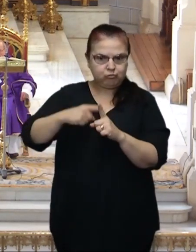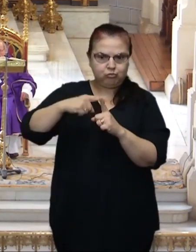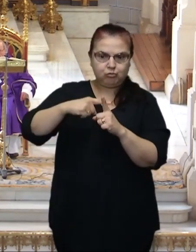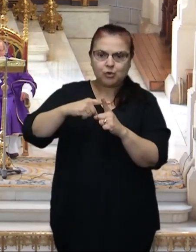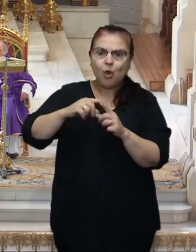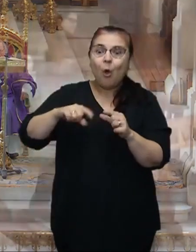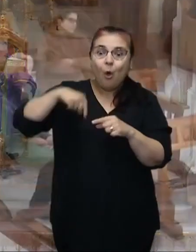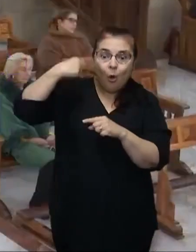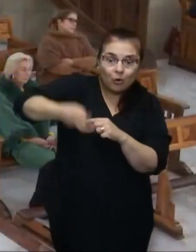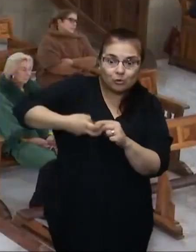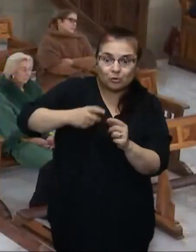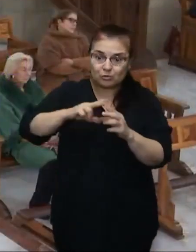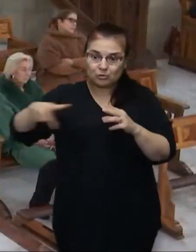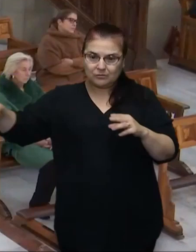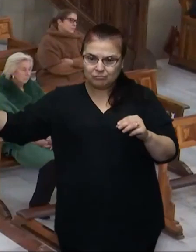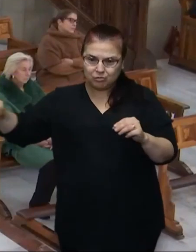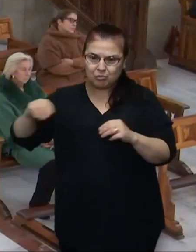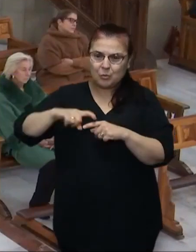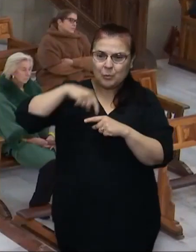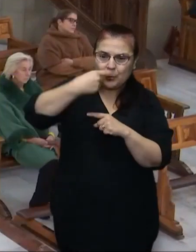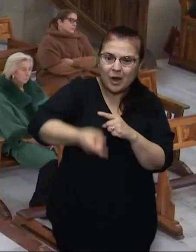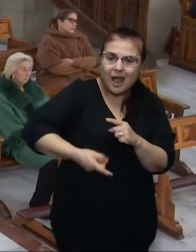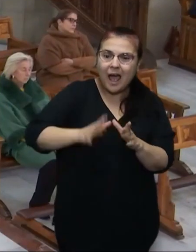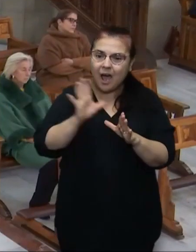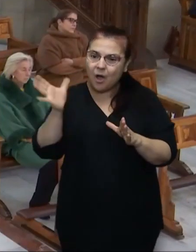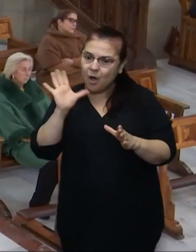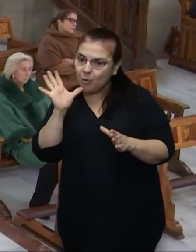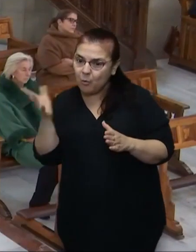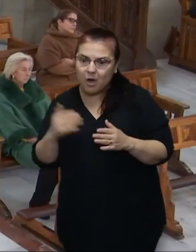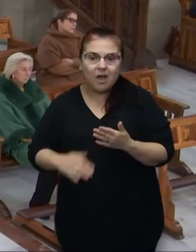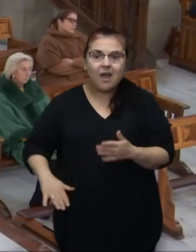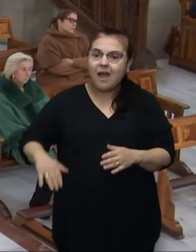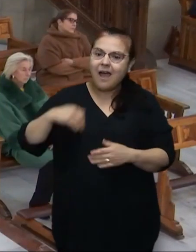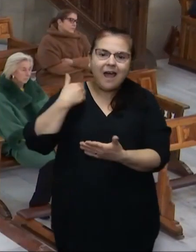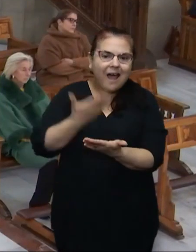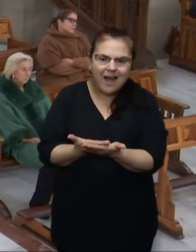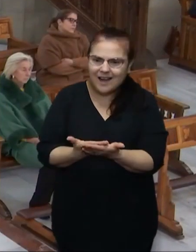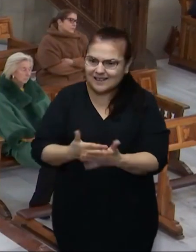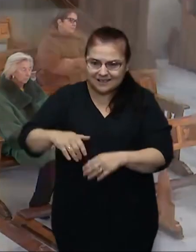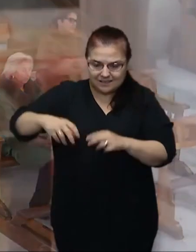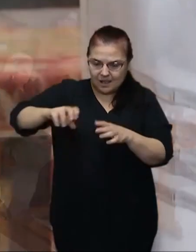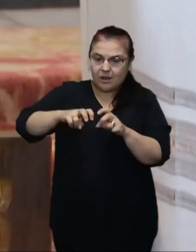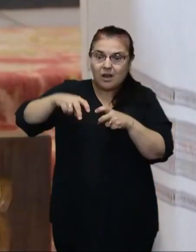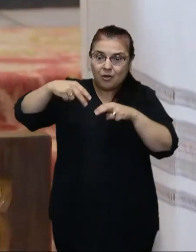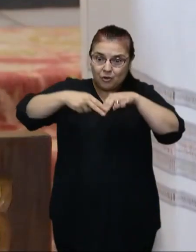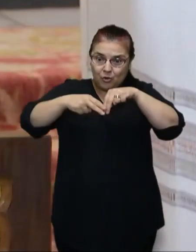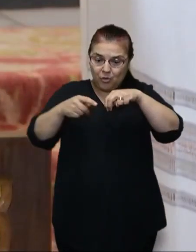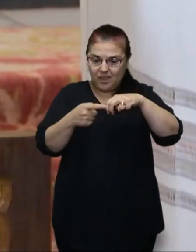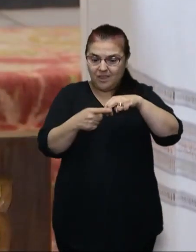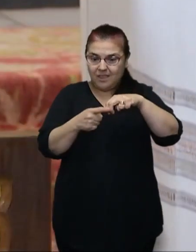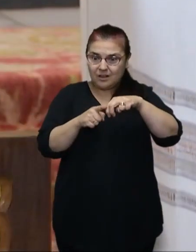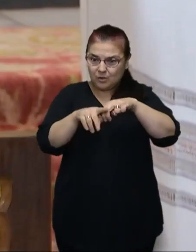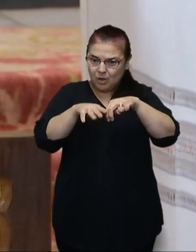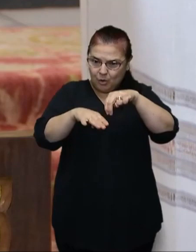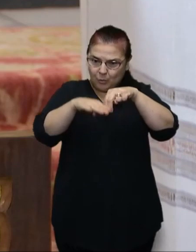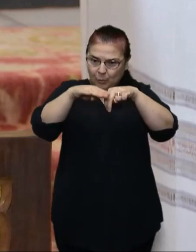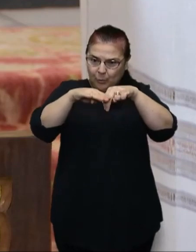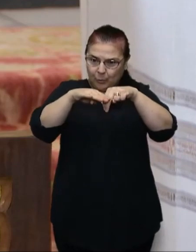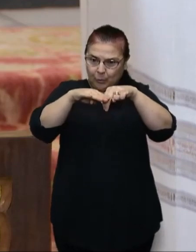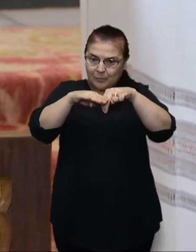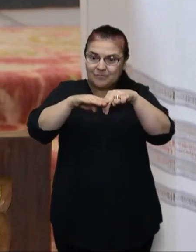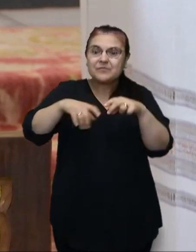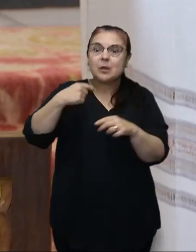Midió otros 500 metros y me hizo atravesar el agua que me llegaba hasta las rodillas. Midió todavía